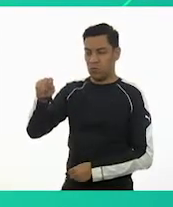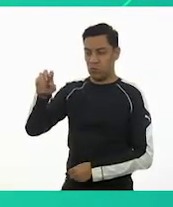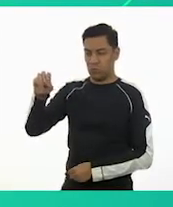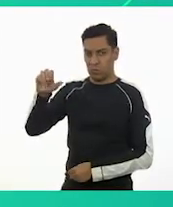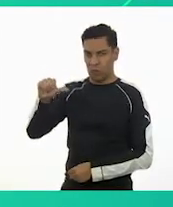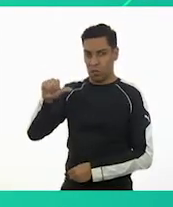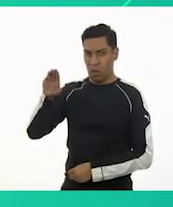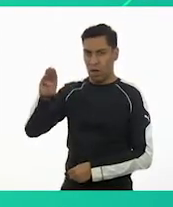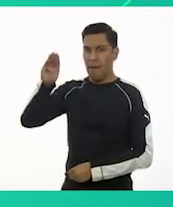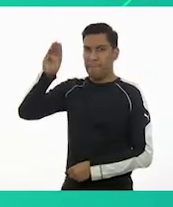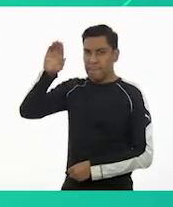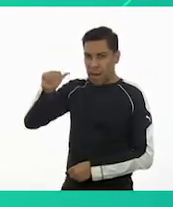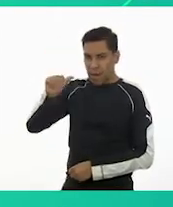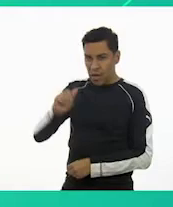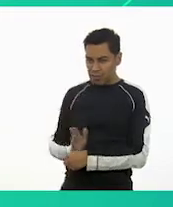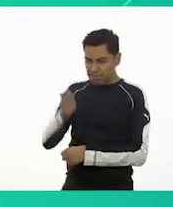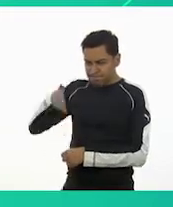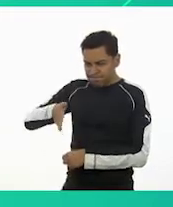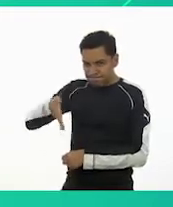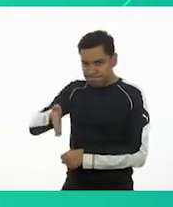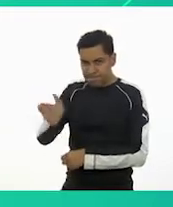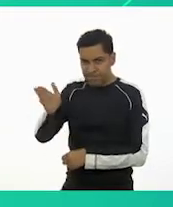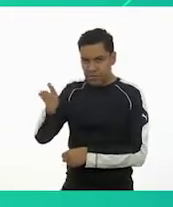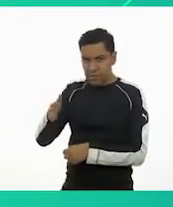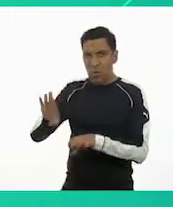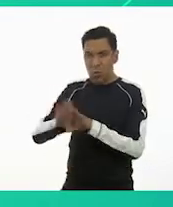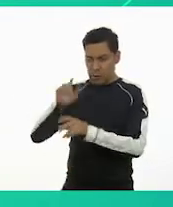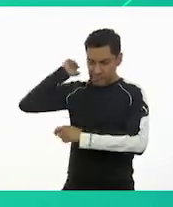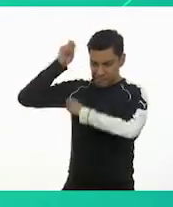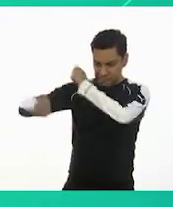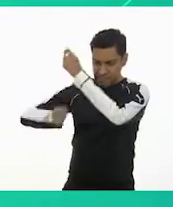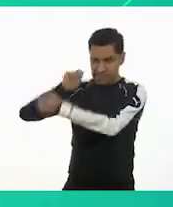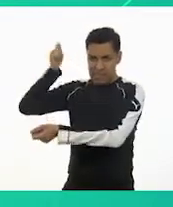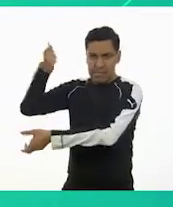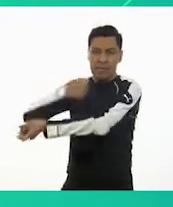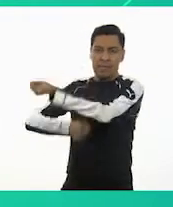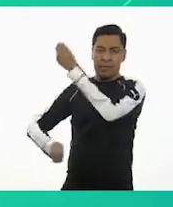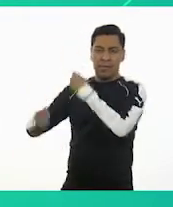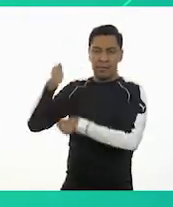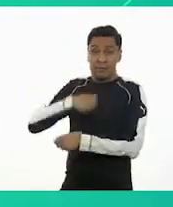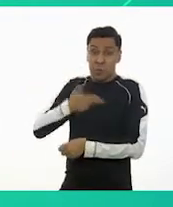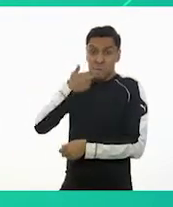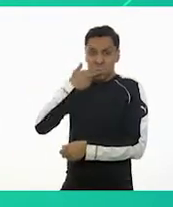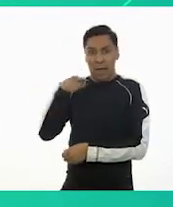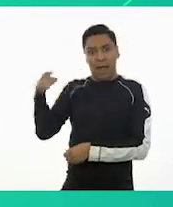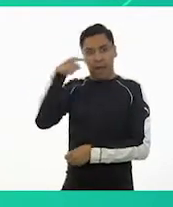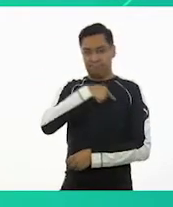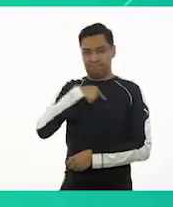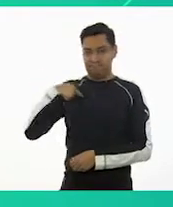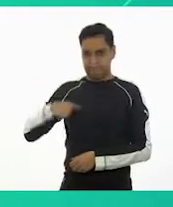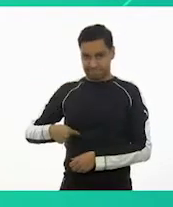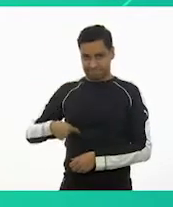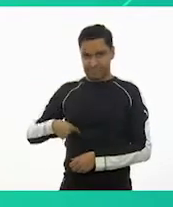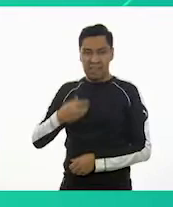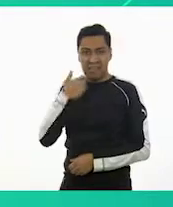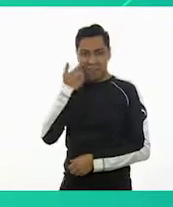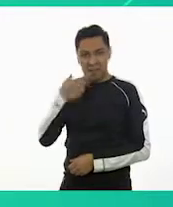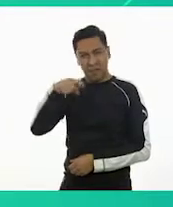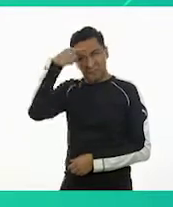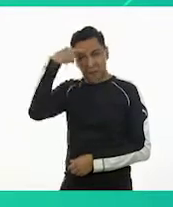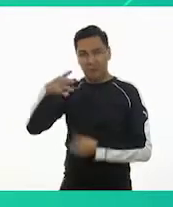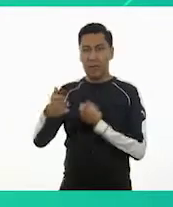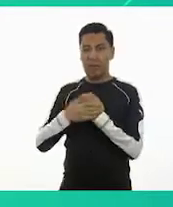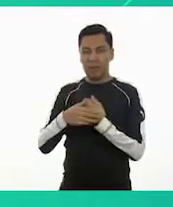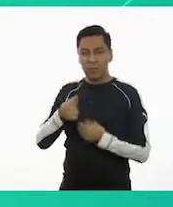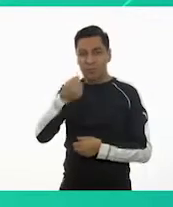vejiga natatoria es altamente valorada en China, en donde se le atribuyen propiedades afrodisíacas y medicinales. Es visto como un objeto